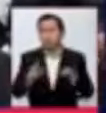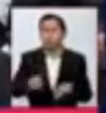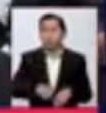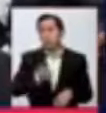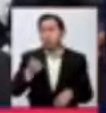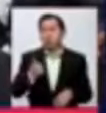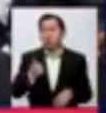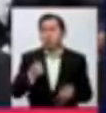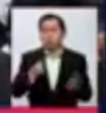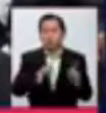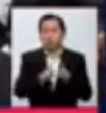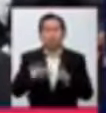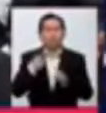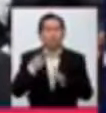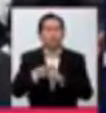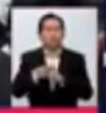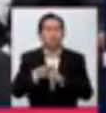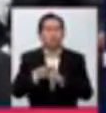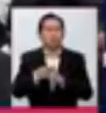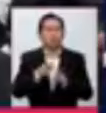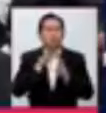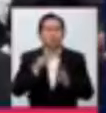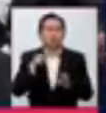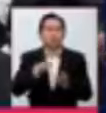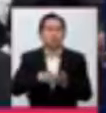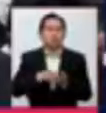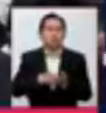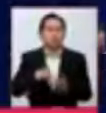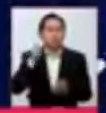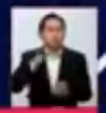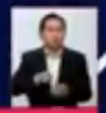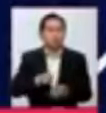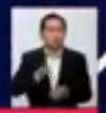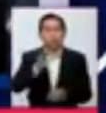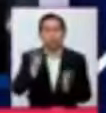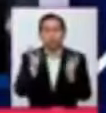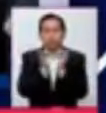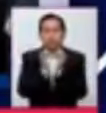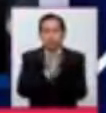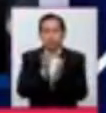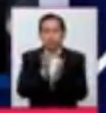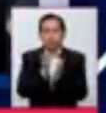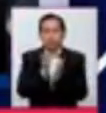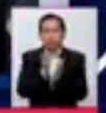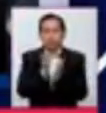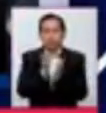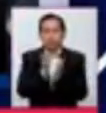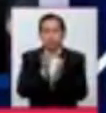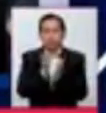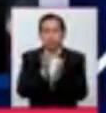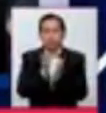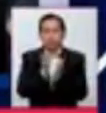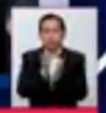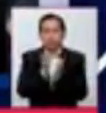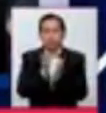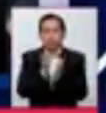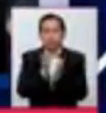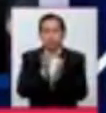porque también involucra a una respuesta de la Defensoría del Pueblo. Las